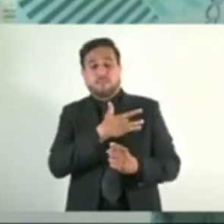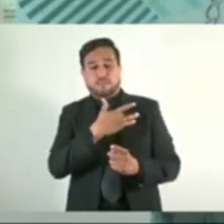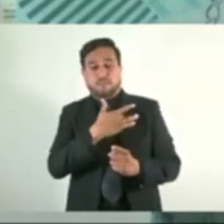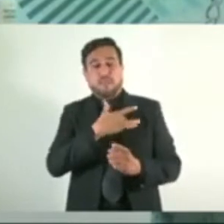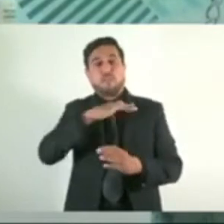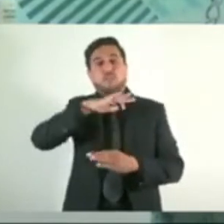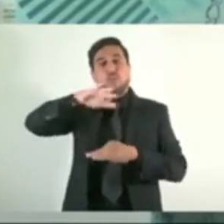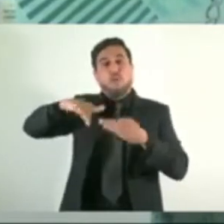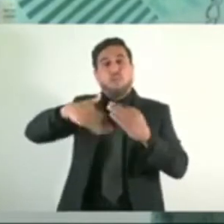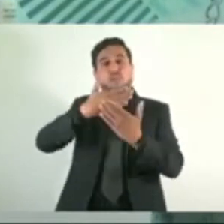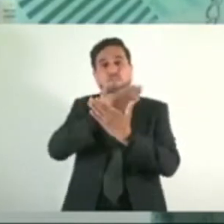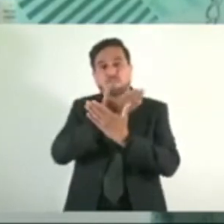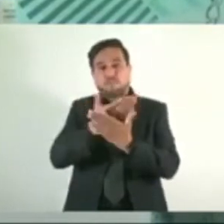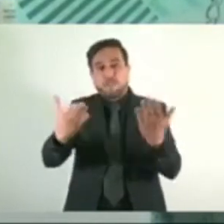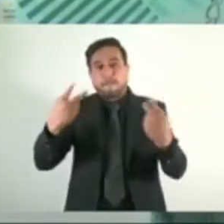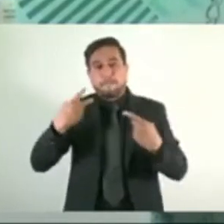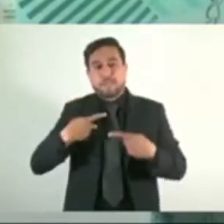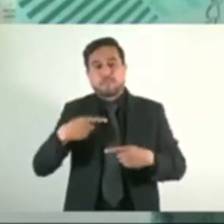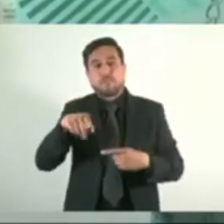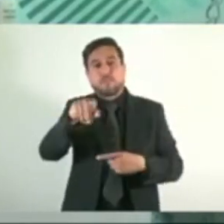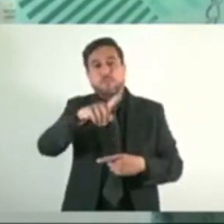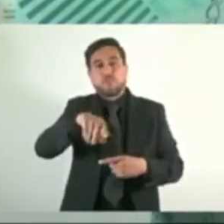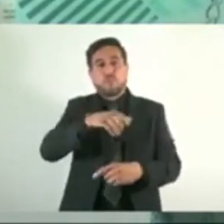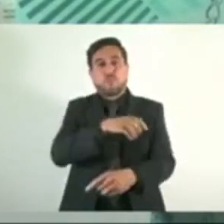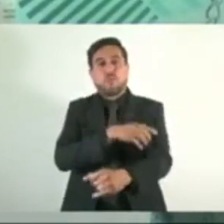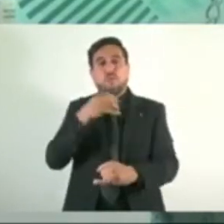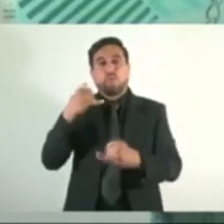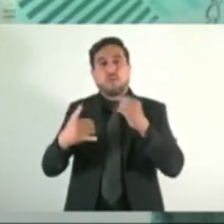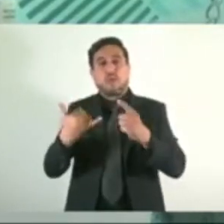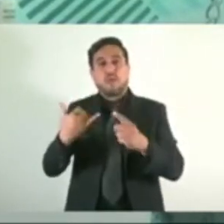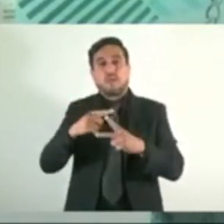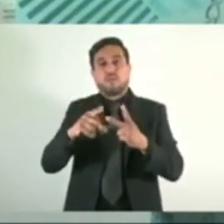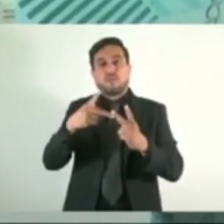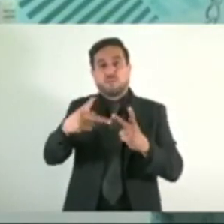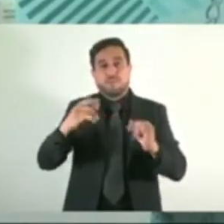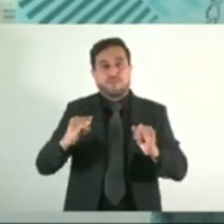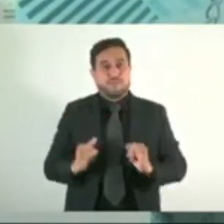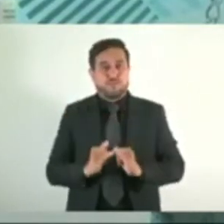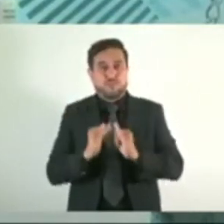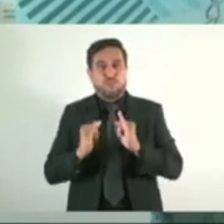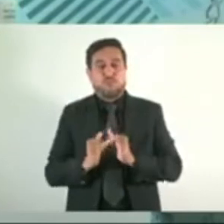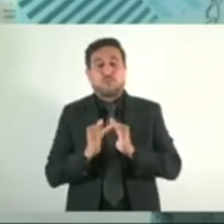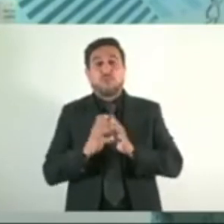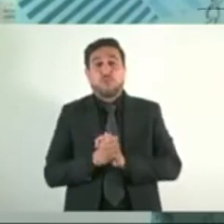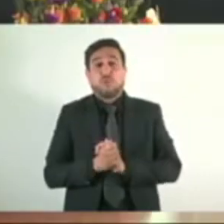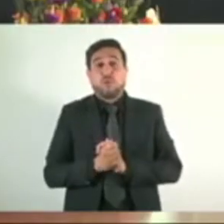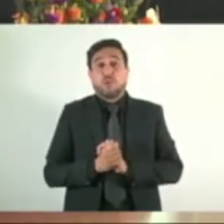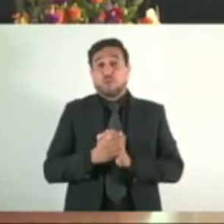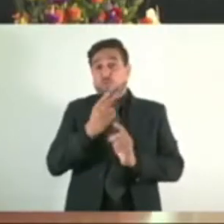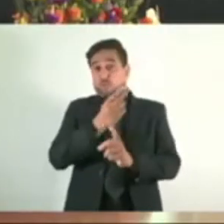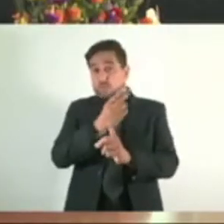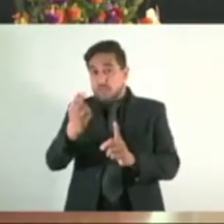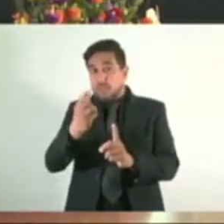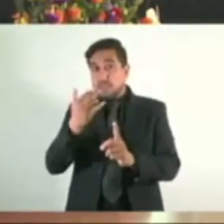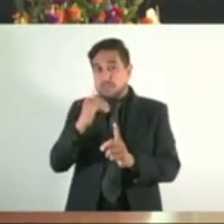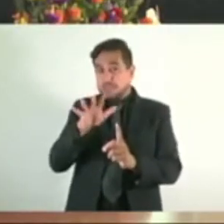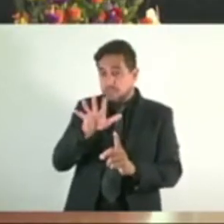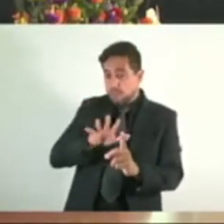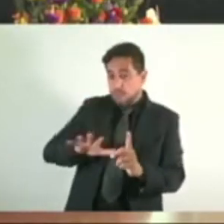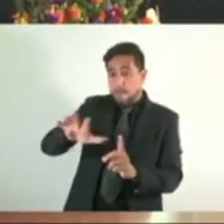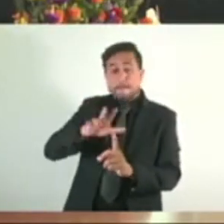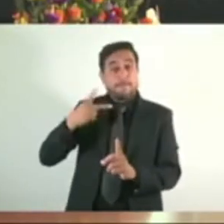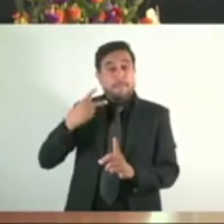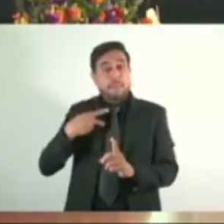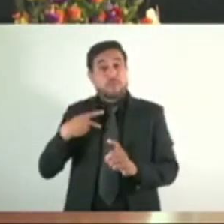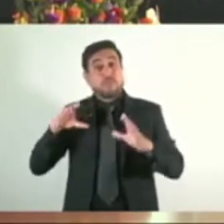el personal de esta gran institución. Ustedes y ellos han hecho esta